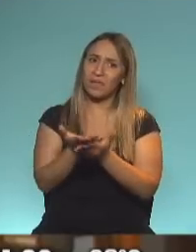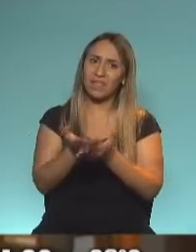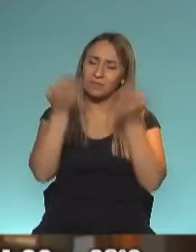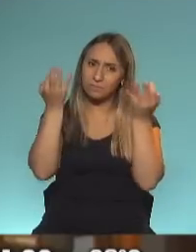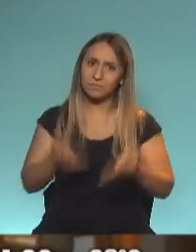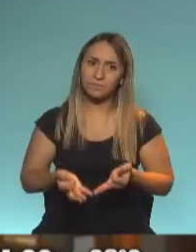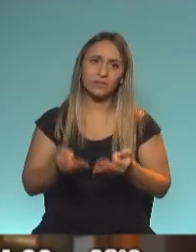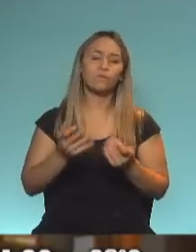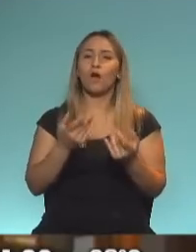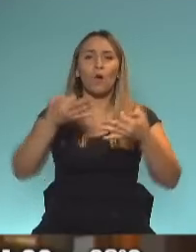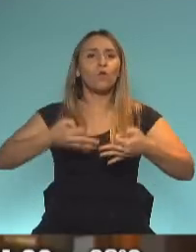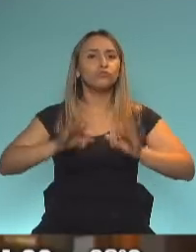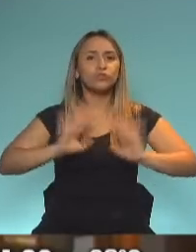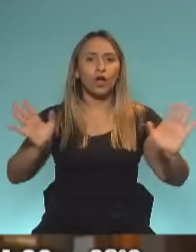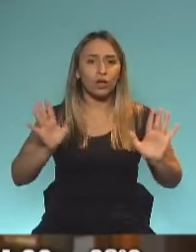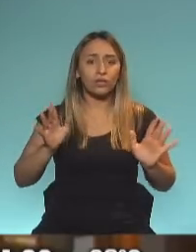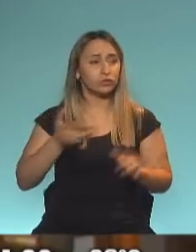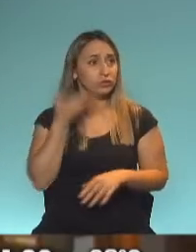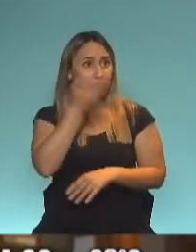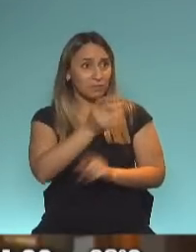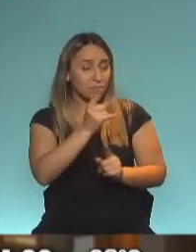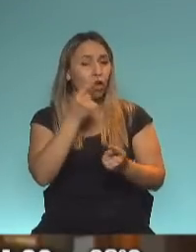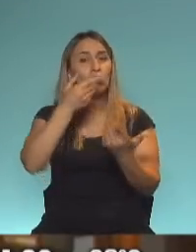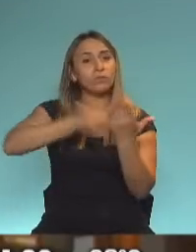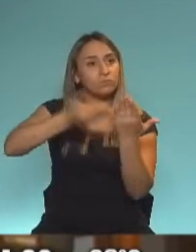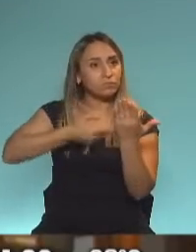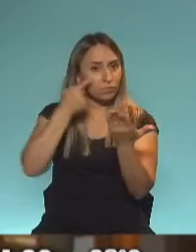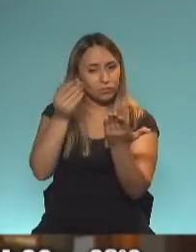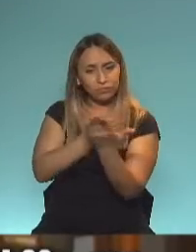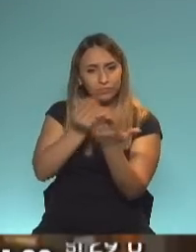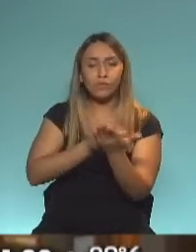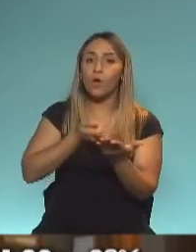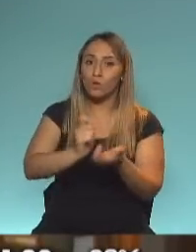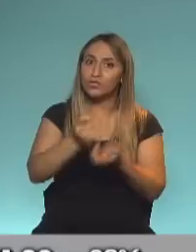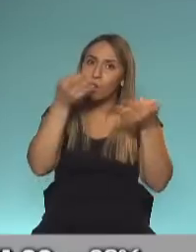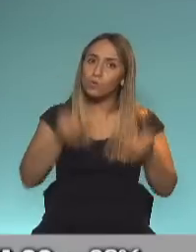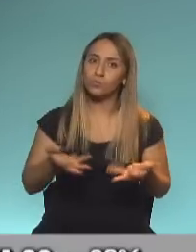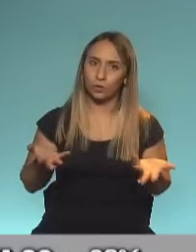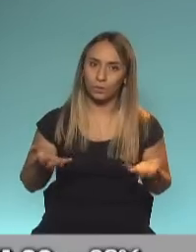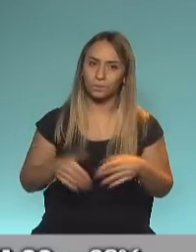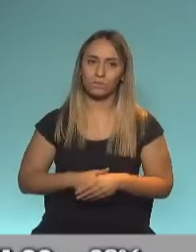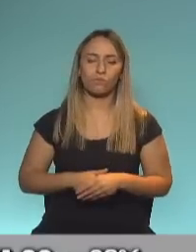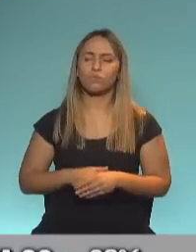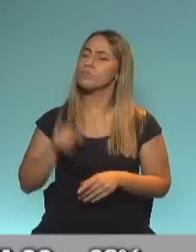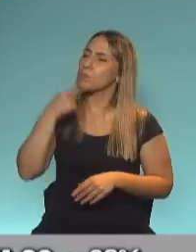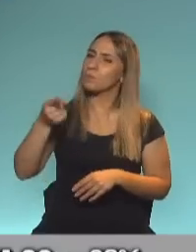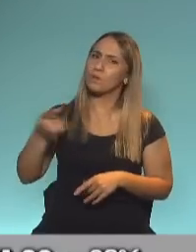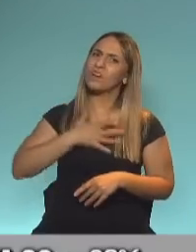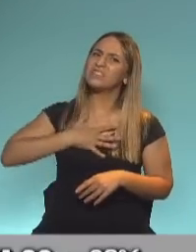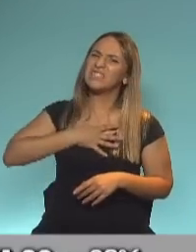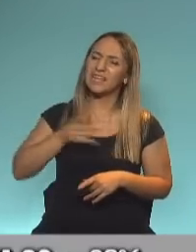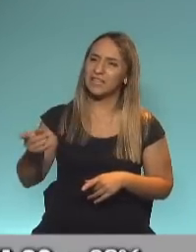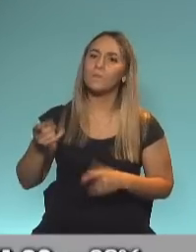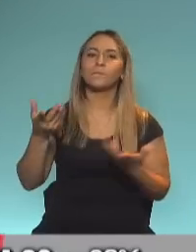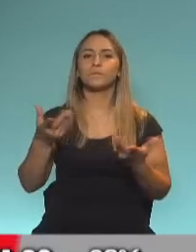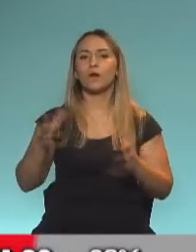que no sea que se revisen las causas y que haya juicios justos. ¿Siente que los distintos sectores del peronismo,